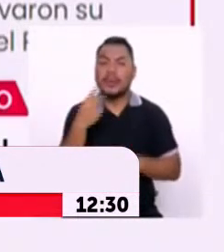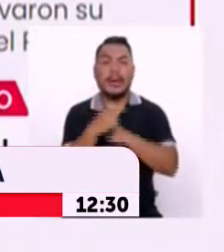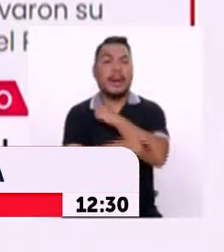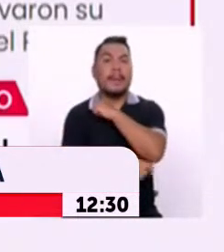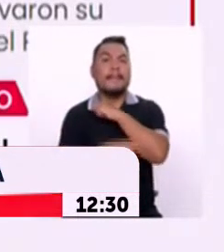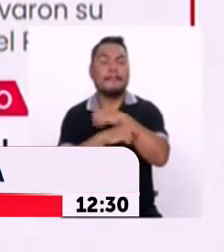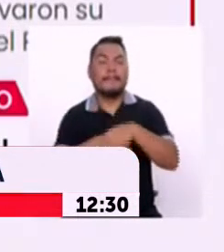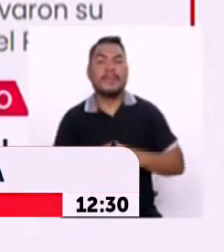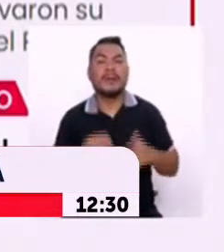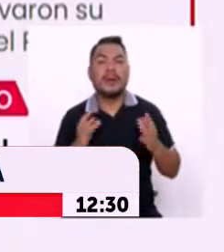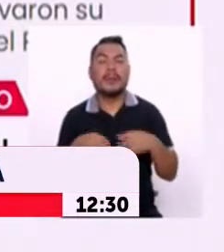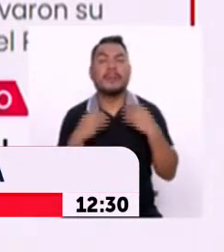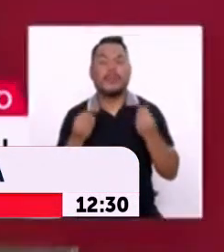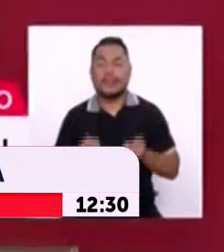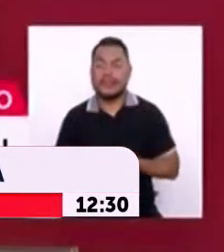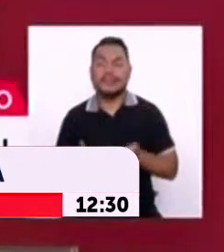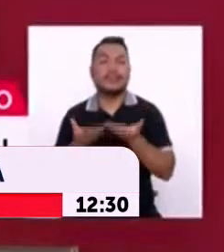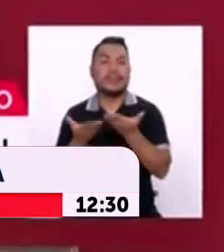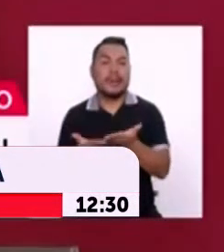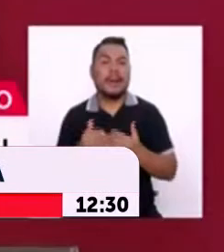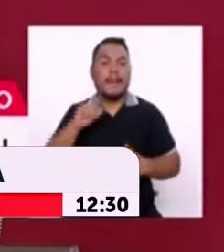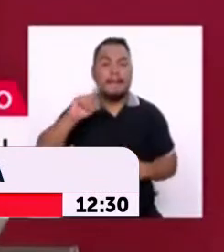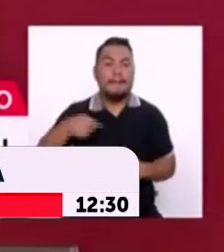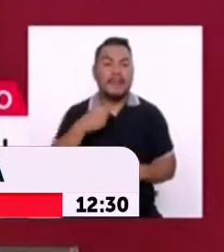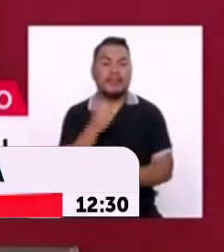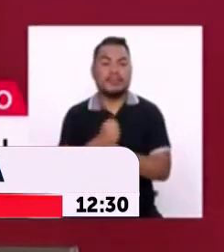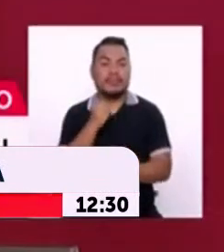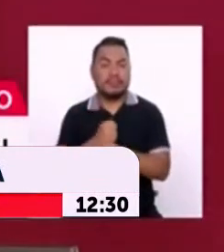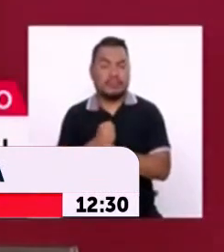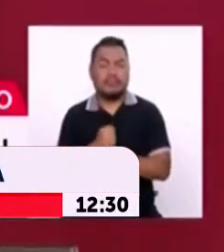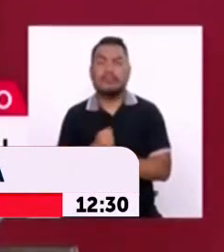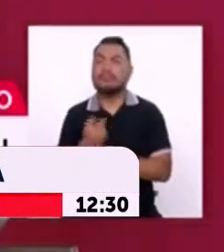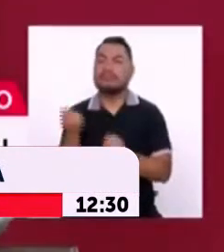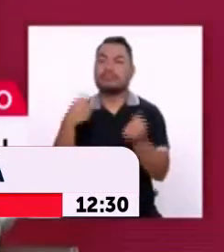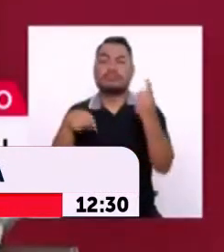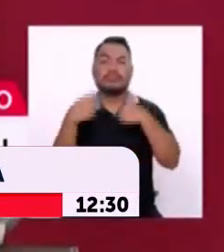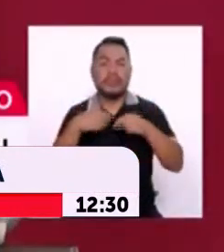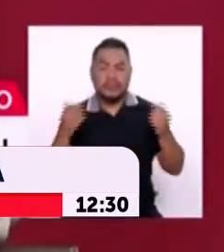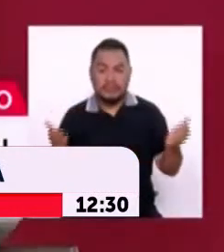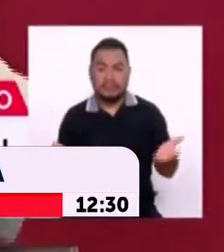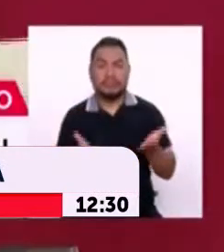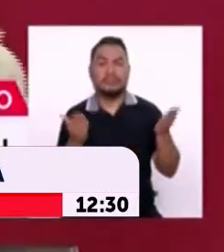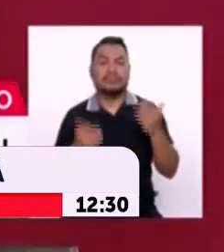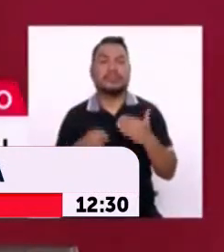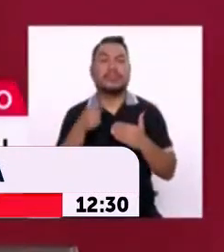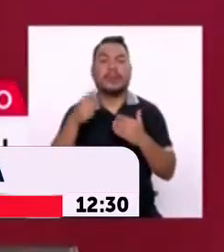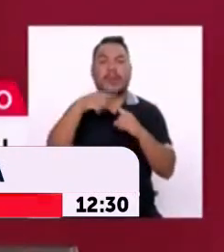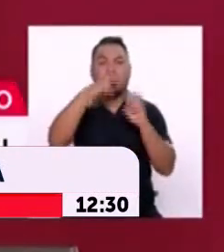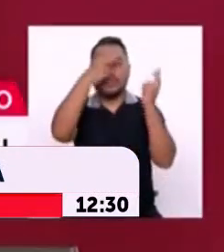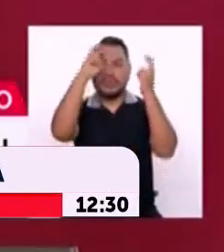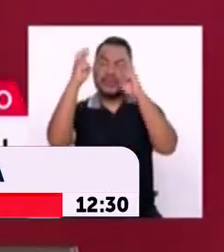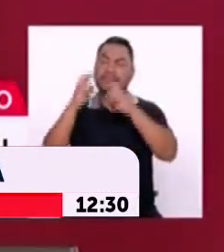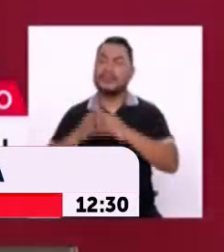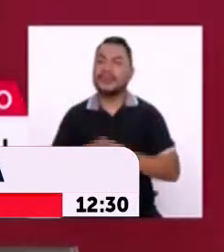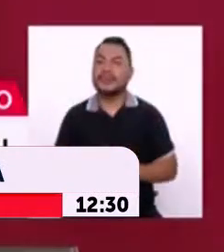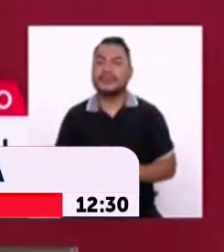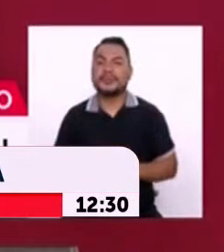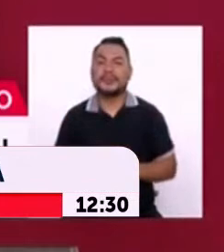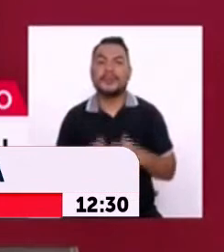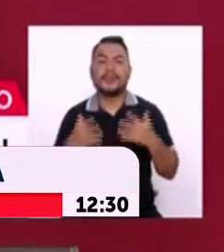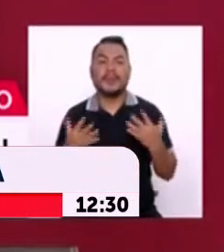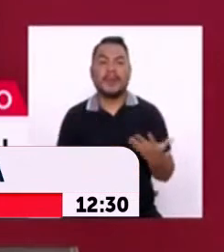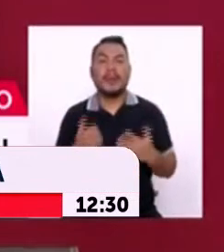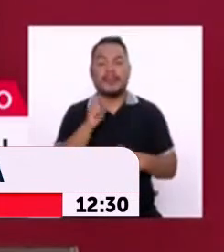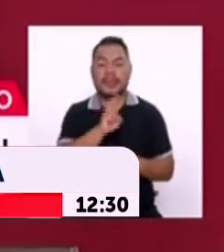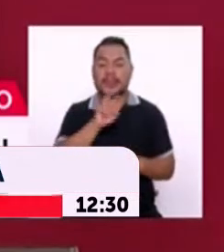de nuestro país, porque generará miles de empleos e impulsará el turismo.